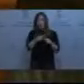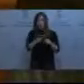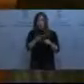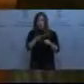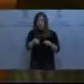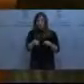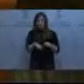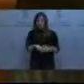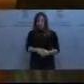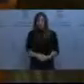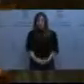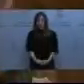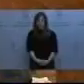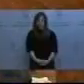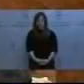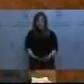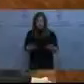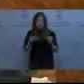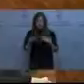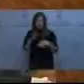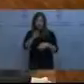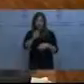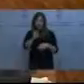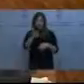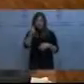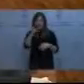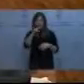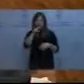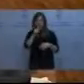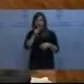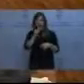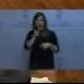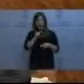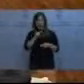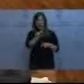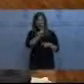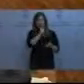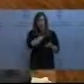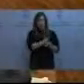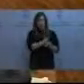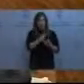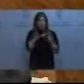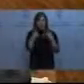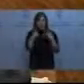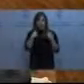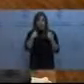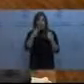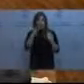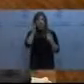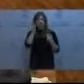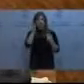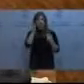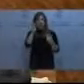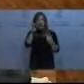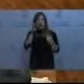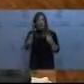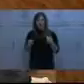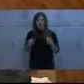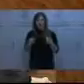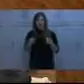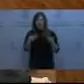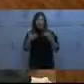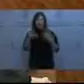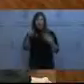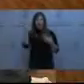complejo. Gracias, señor presidente. Para replicar o repreguntar tiene la palabra la señora Fernández. Muchas gracias,